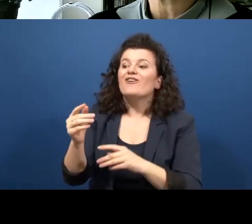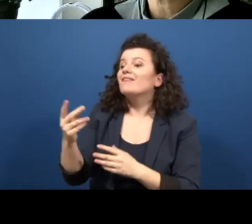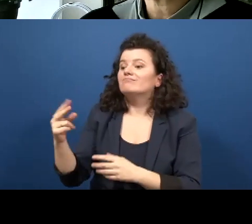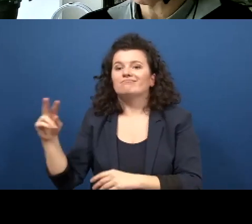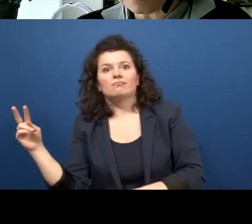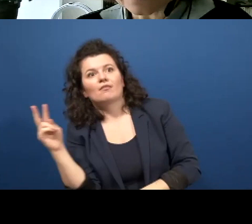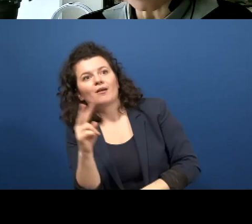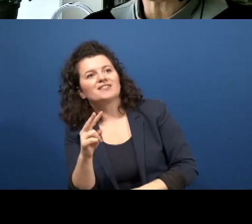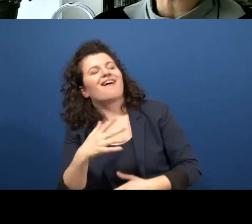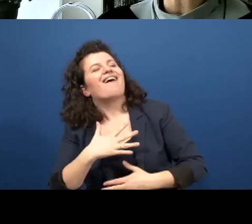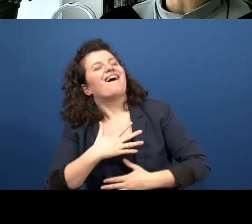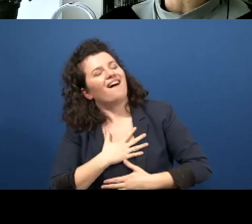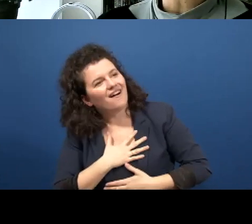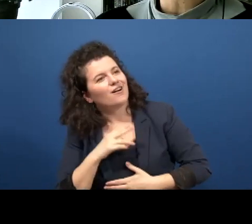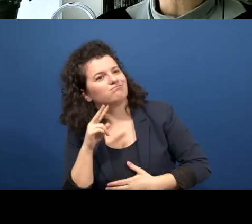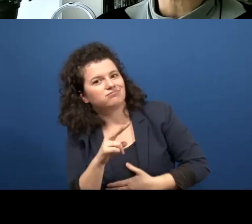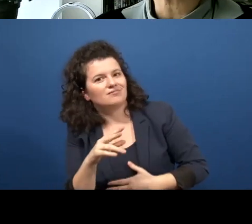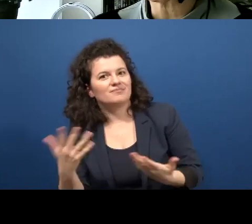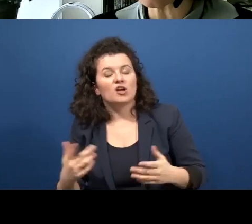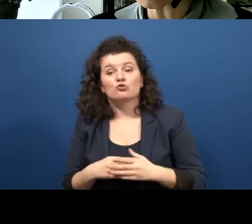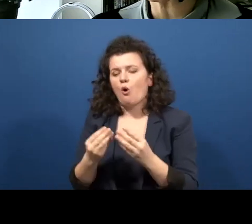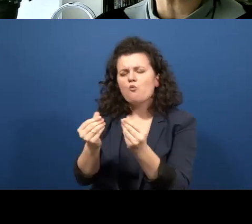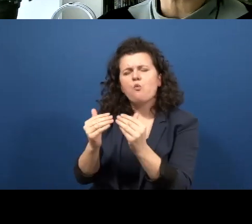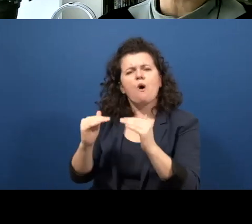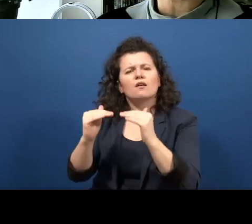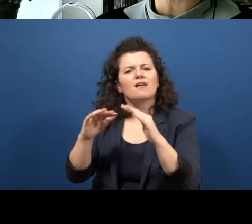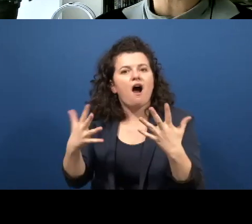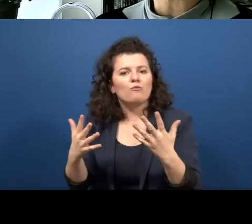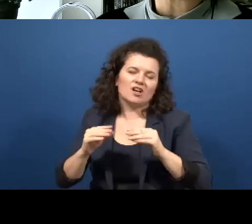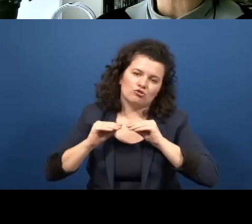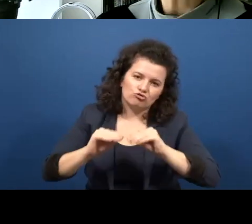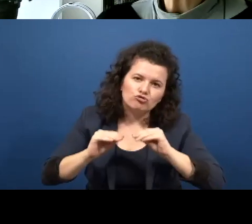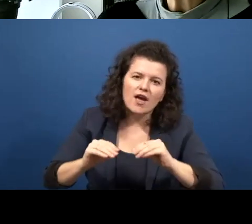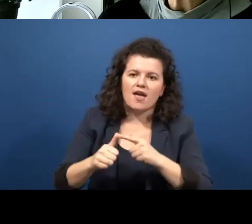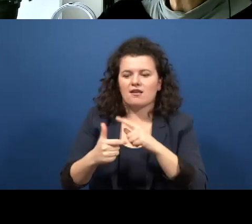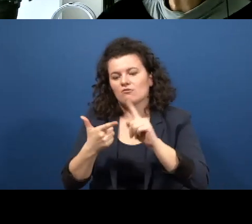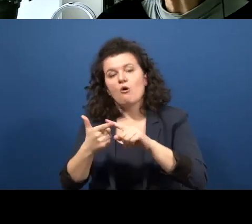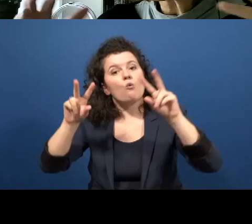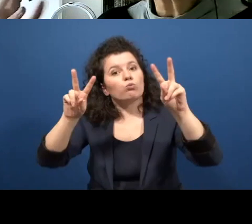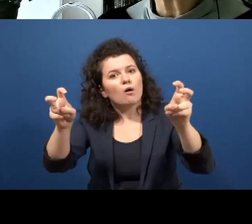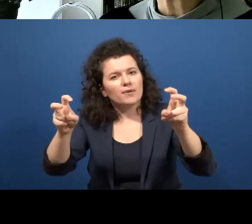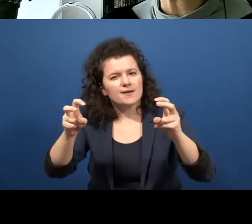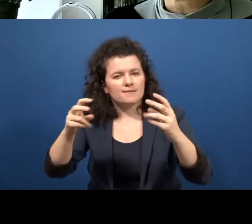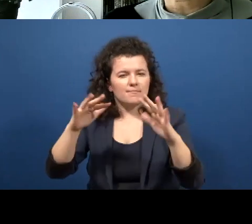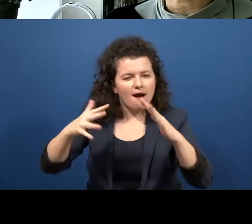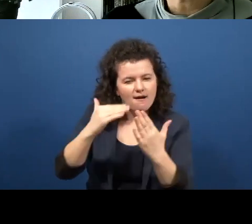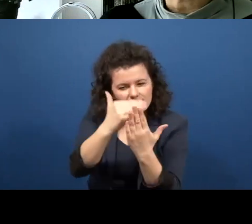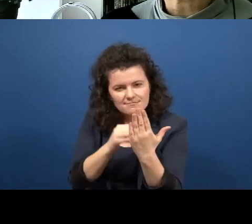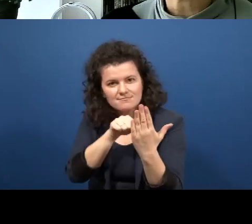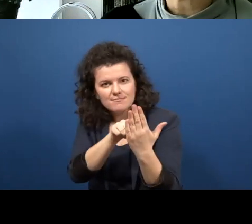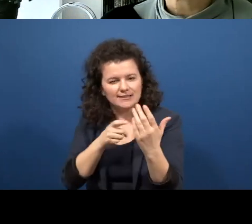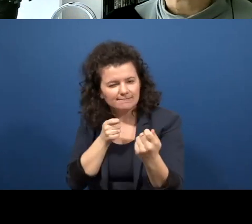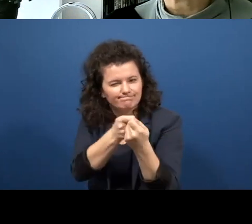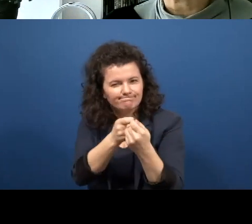la calidad, de que el cliente quede satisfecho. Y para ello ayudamos a formar a los intérpretes de lenguas